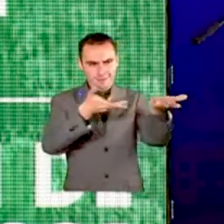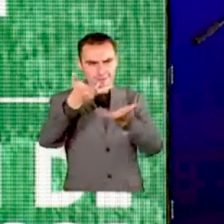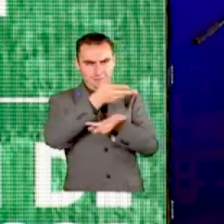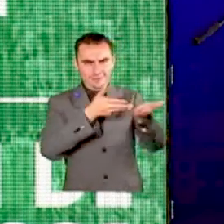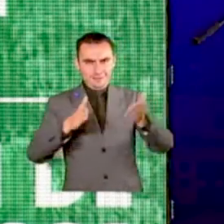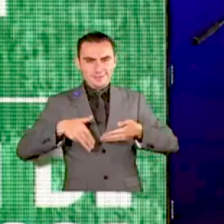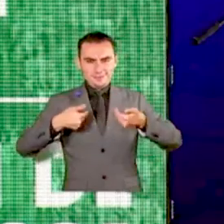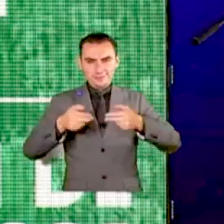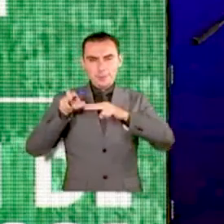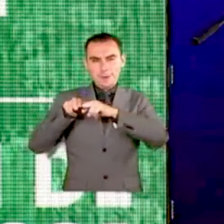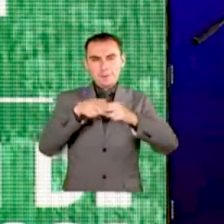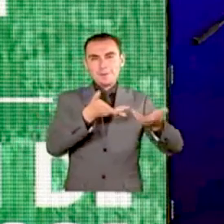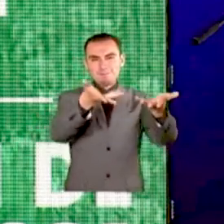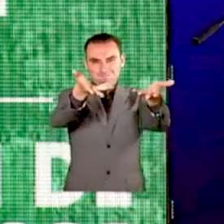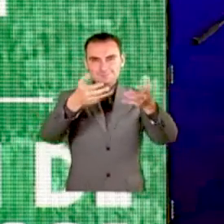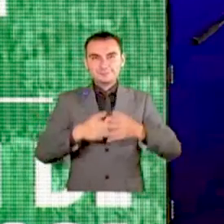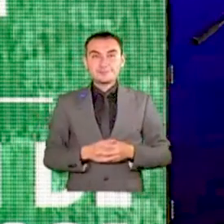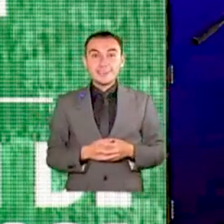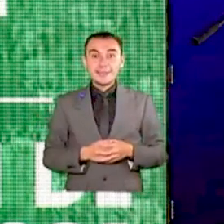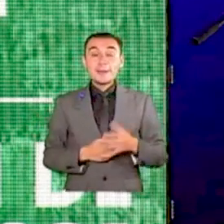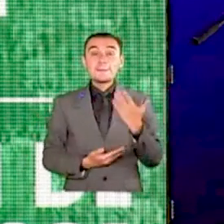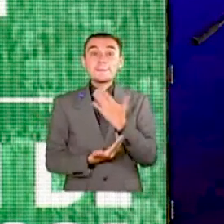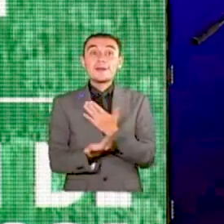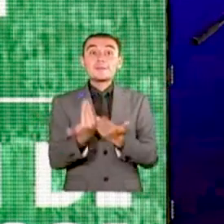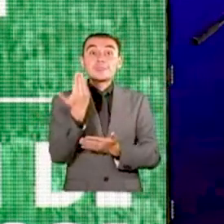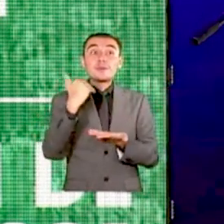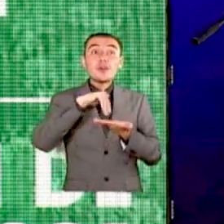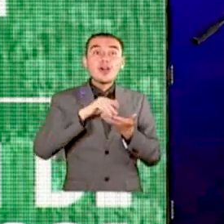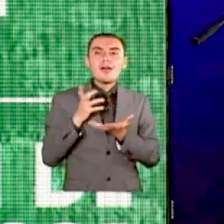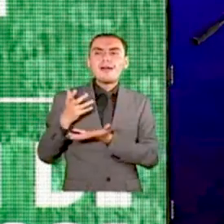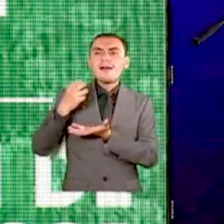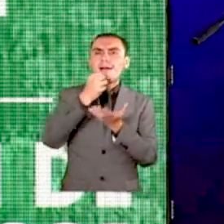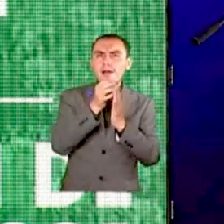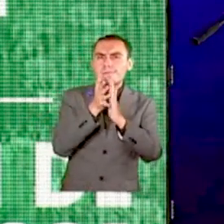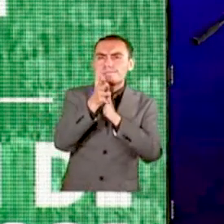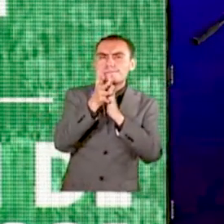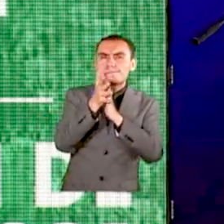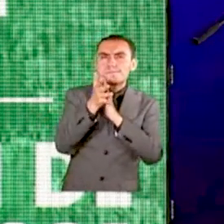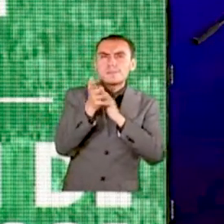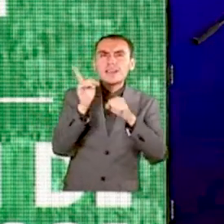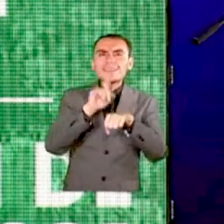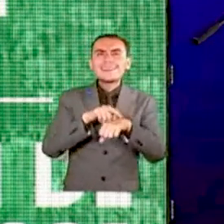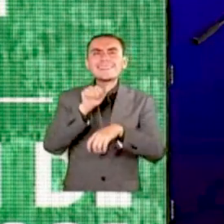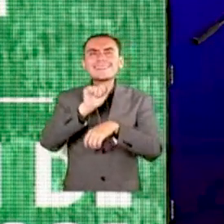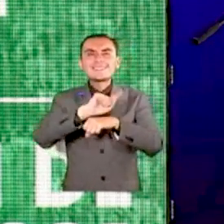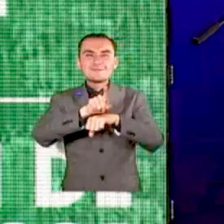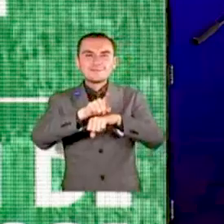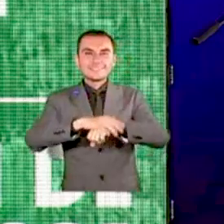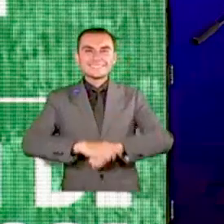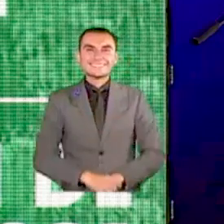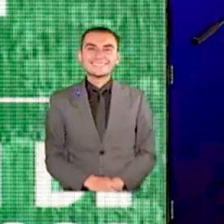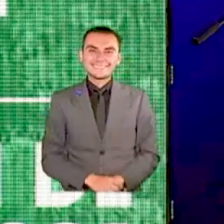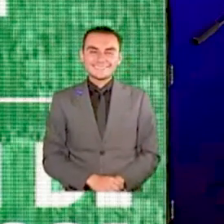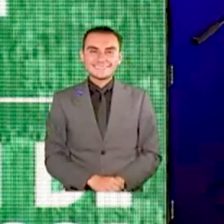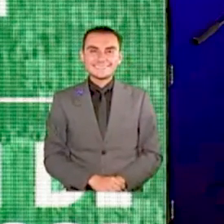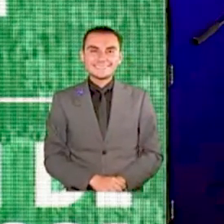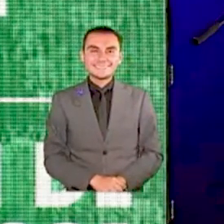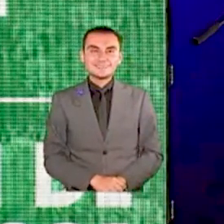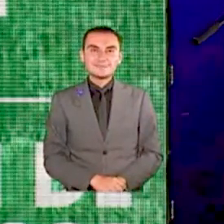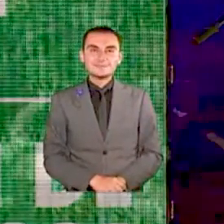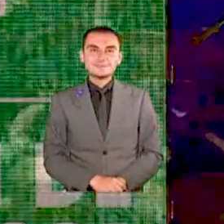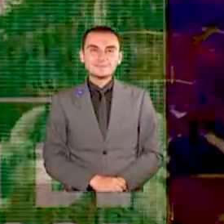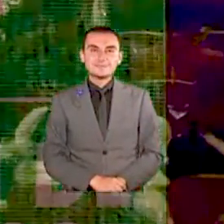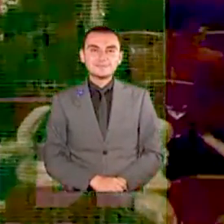en cada uno de sus puestos. Retomaremos la audiencia pública de rendición de cuentas en 10 minutos.